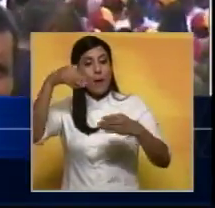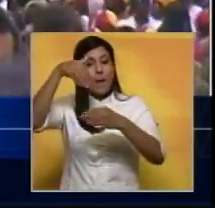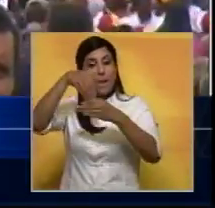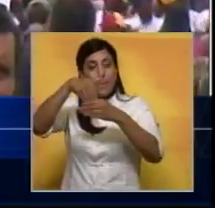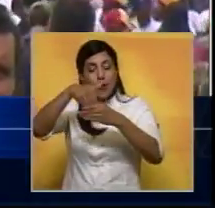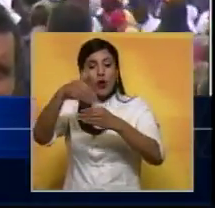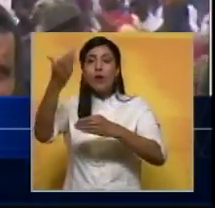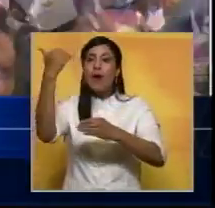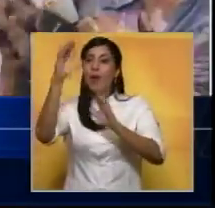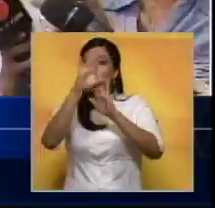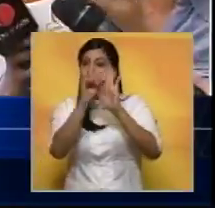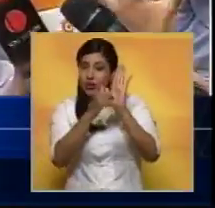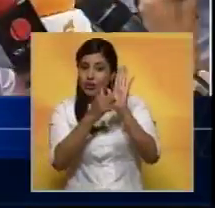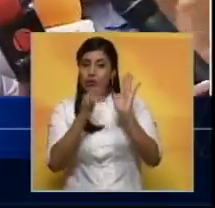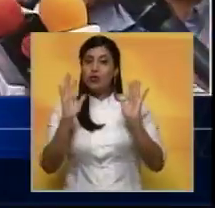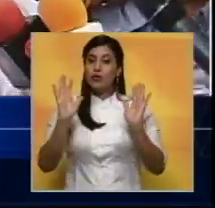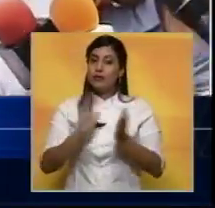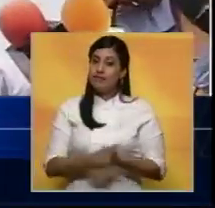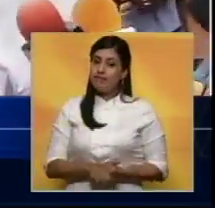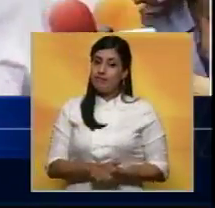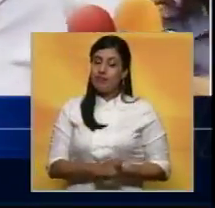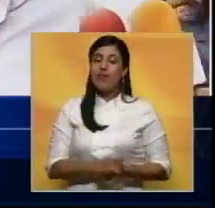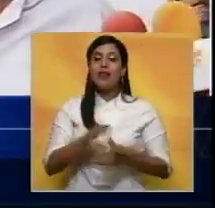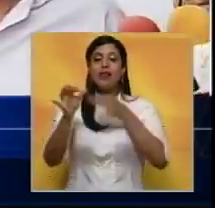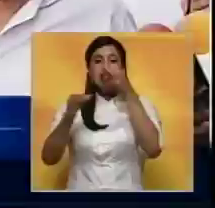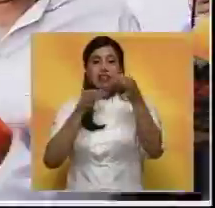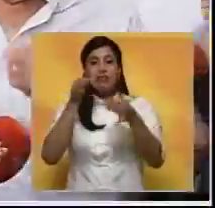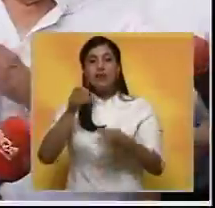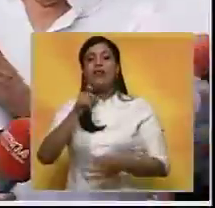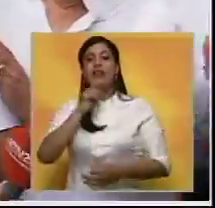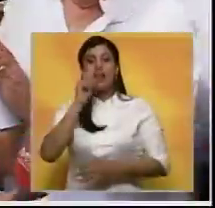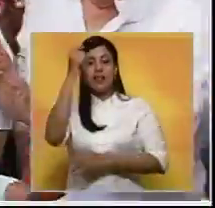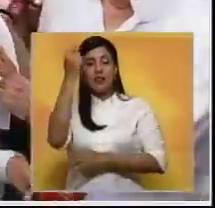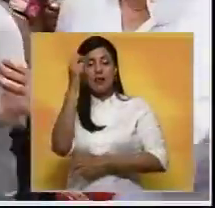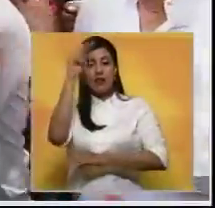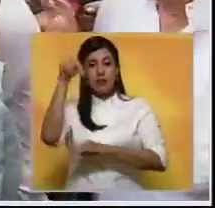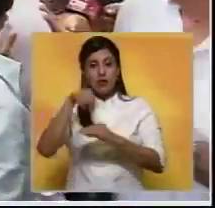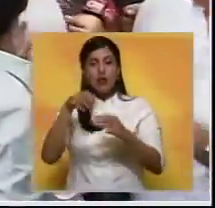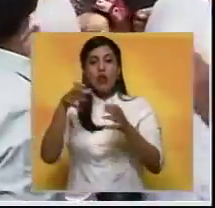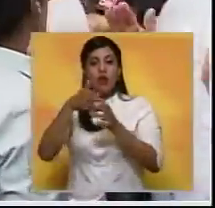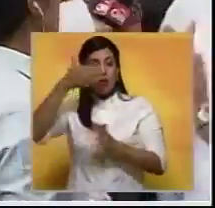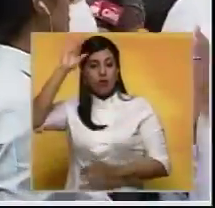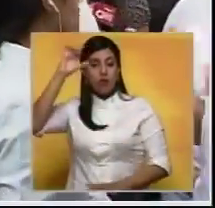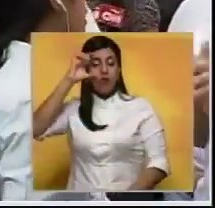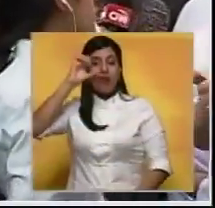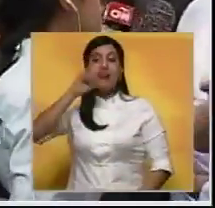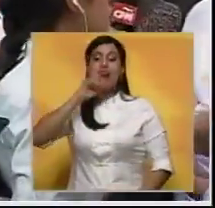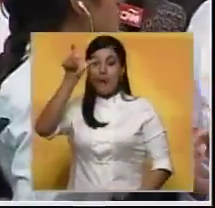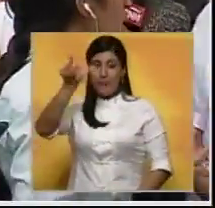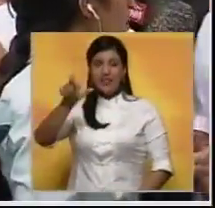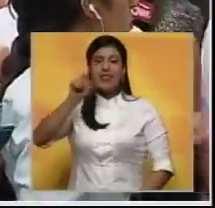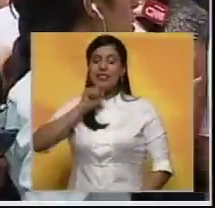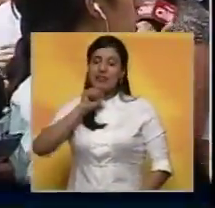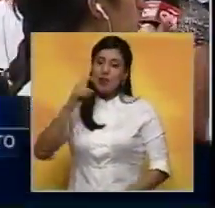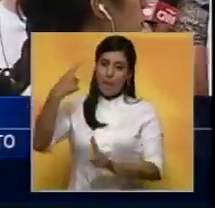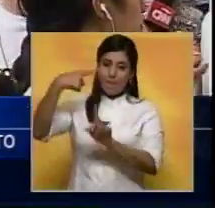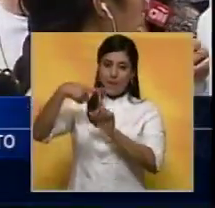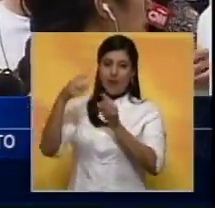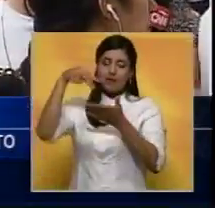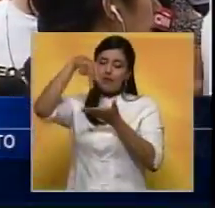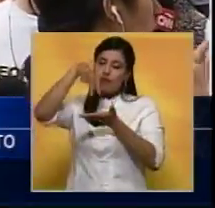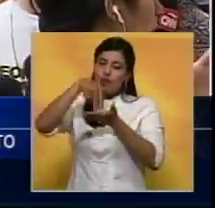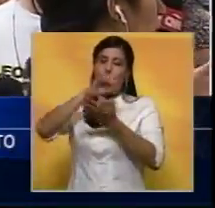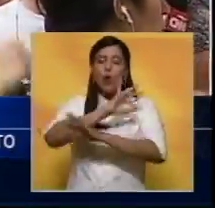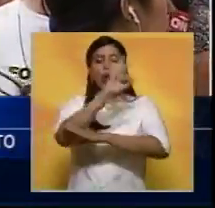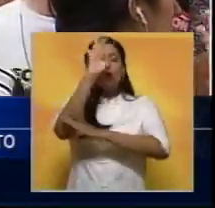elecciones para asamblea constituyente. En declaraciones del diputado a la Asamblea Nacional, Henry Ramos Ayub, quien se está sumando a